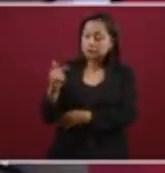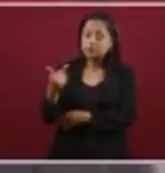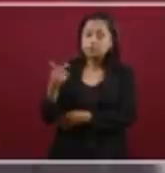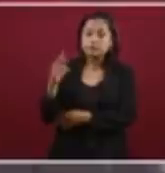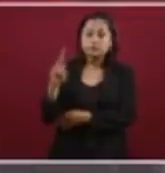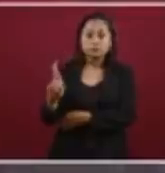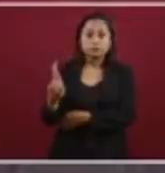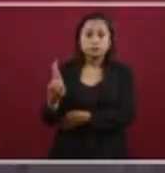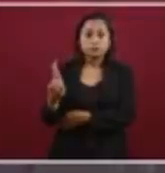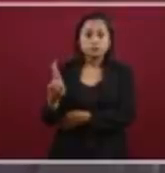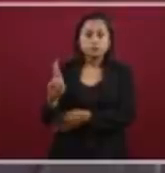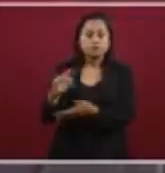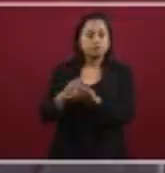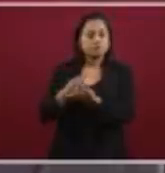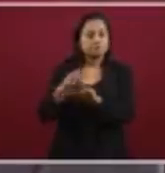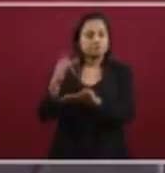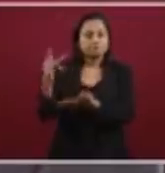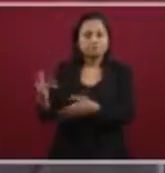está